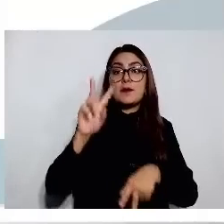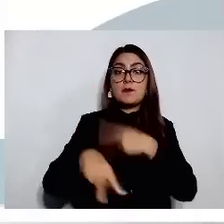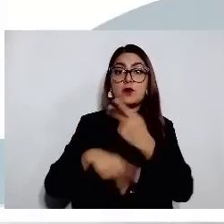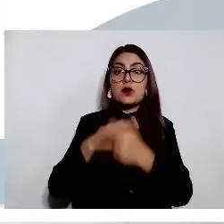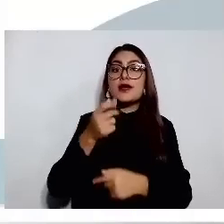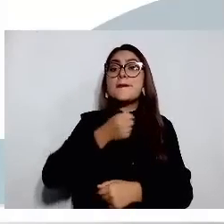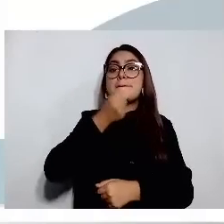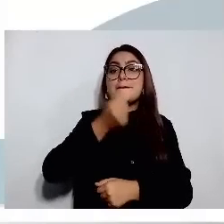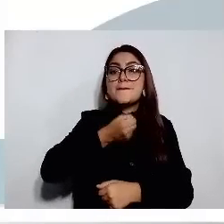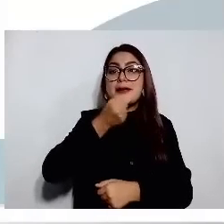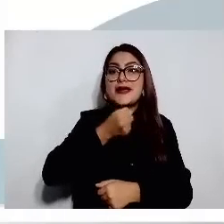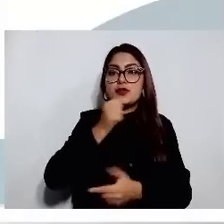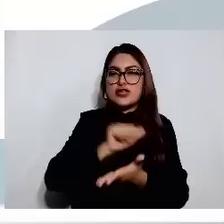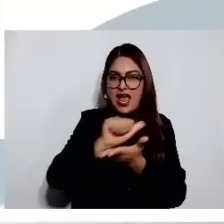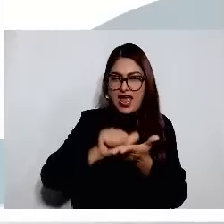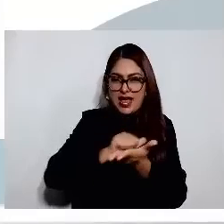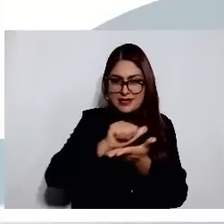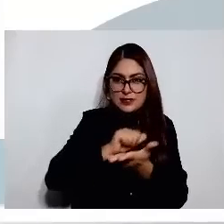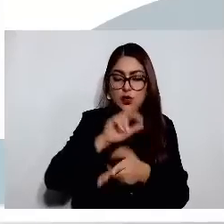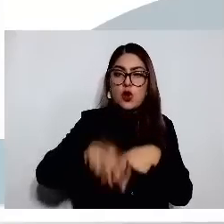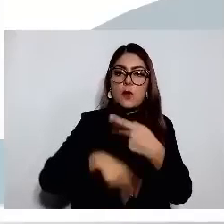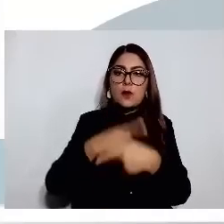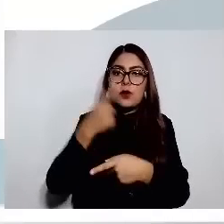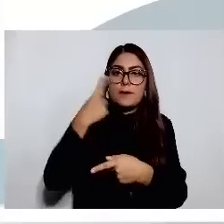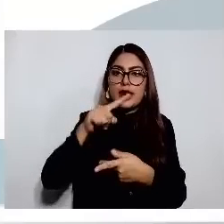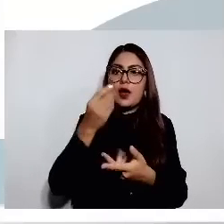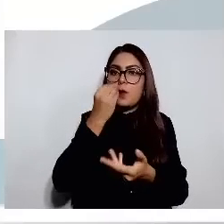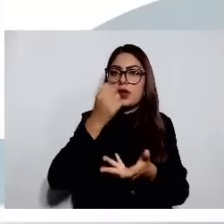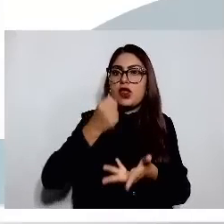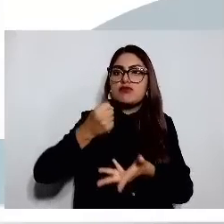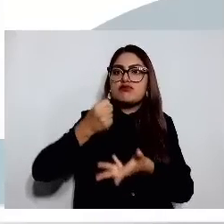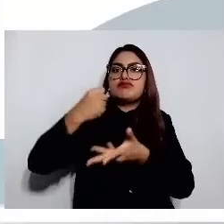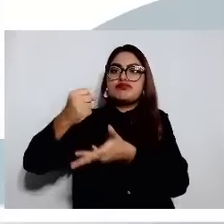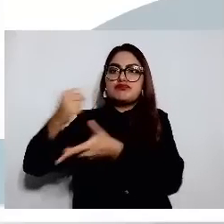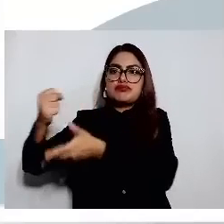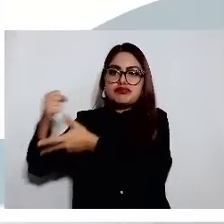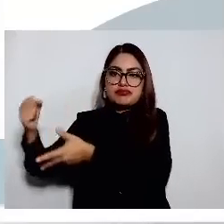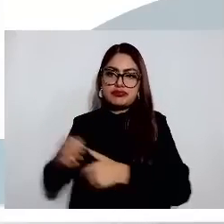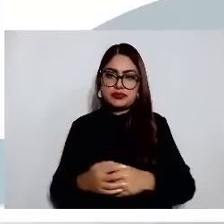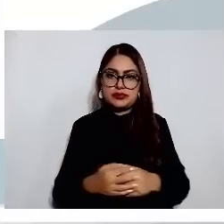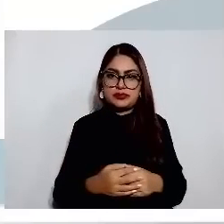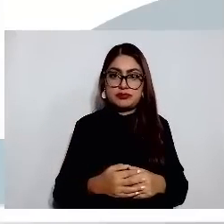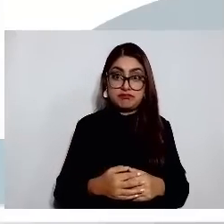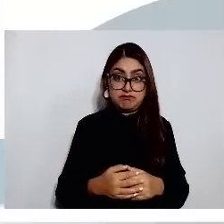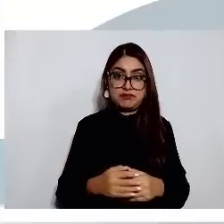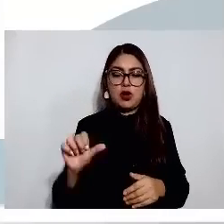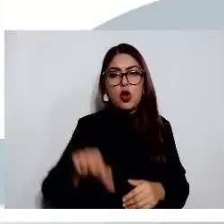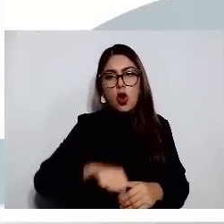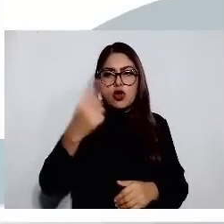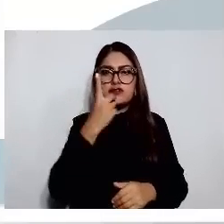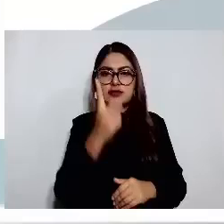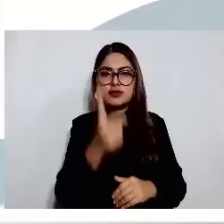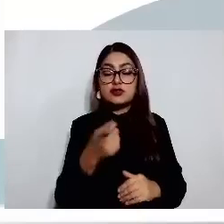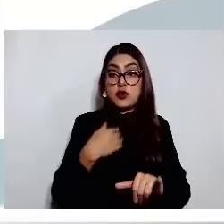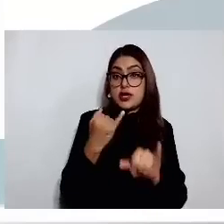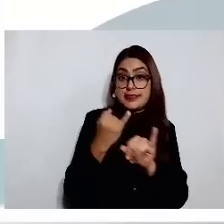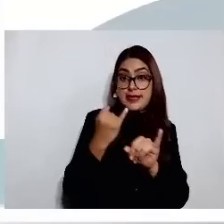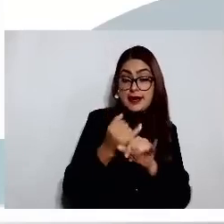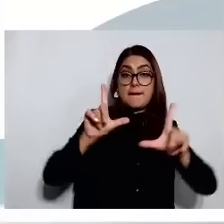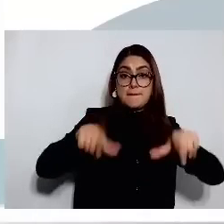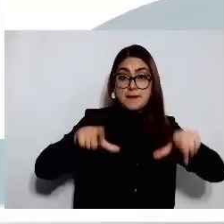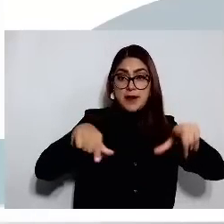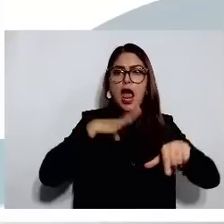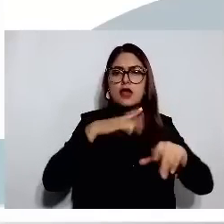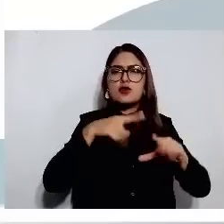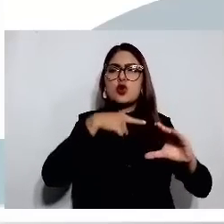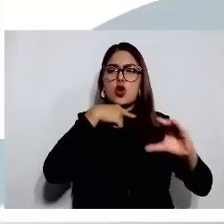despensas. Otra era que tenían en su página de internet un correo que se llamaba Contacto